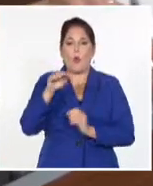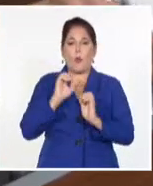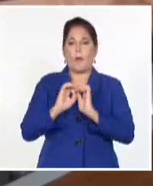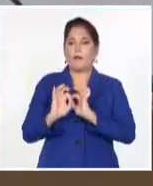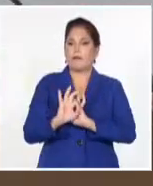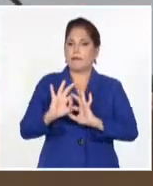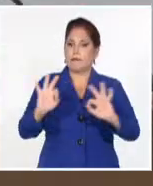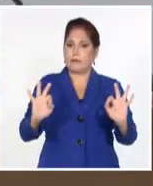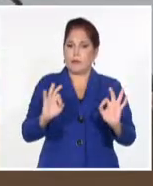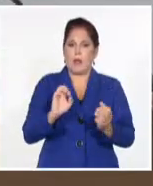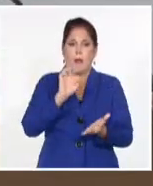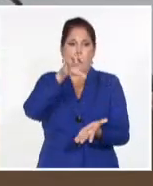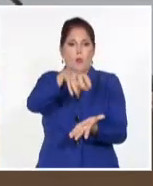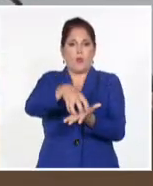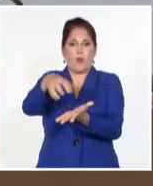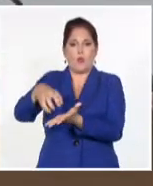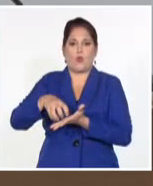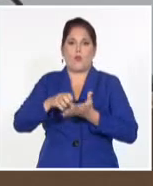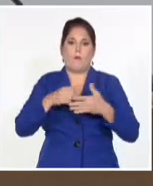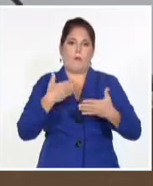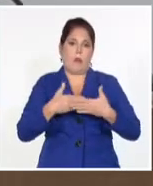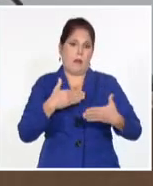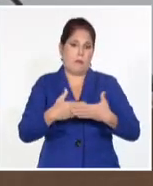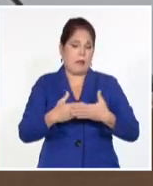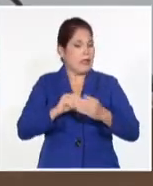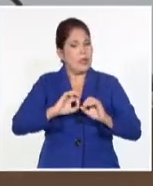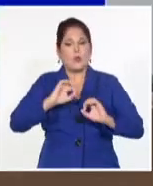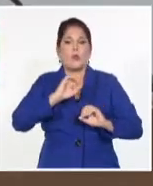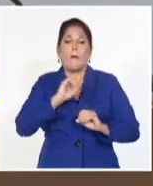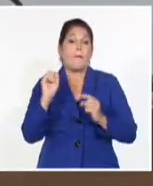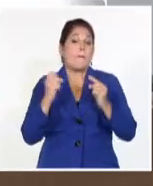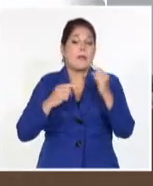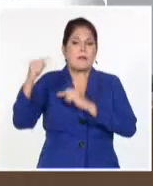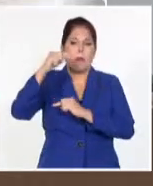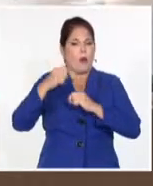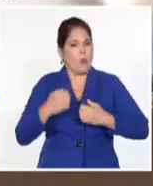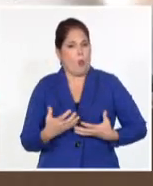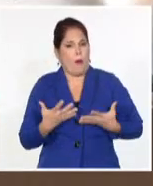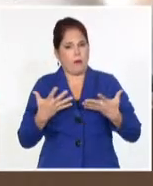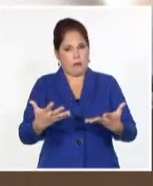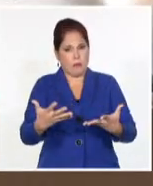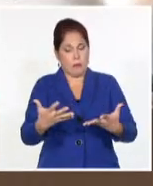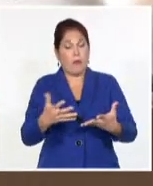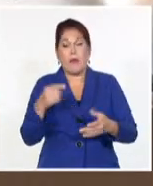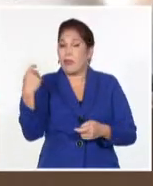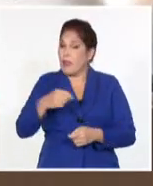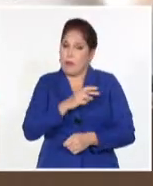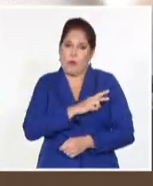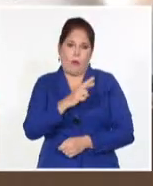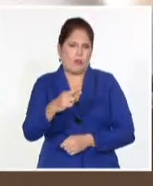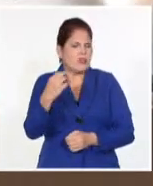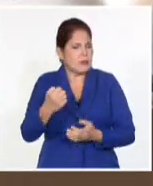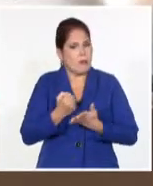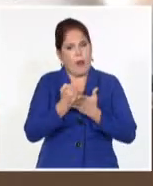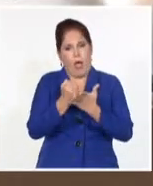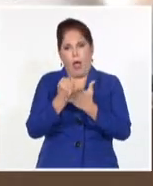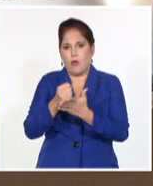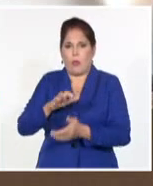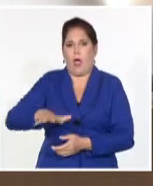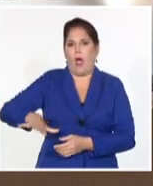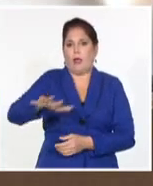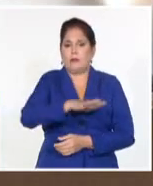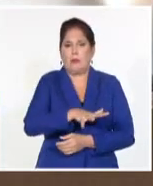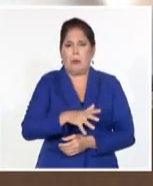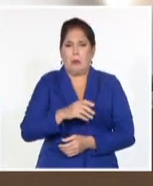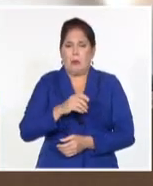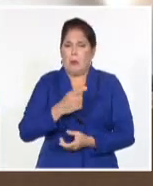cada unidad. Pero esto es una cosa muy humana, una de las cosas que tiene nuestra revolución, que lo que no puede ser una chapucería,